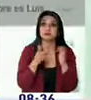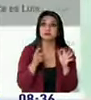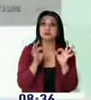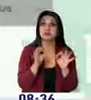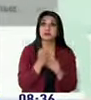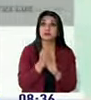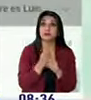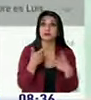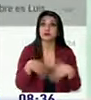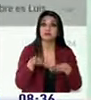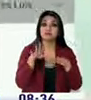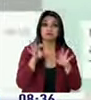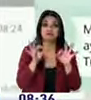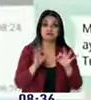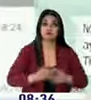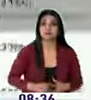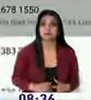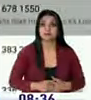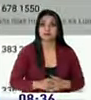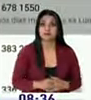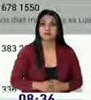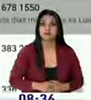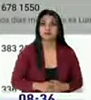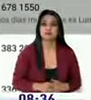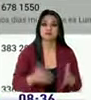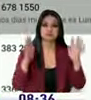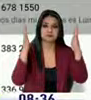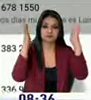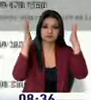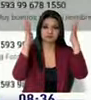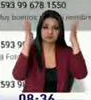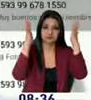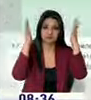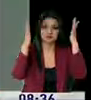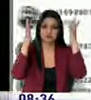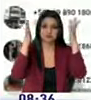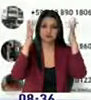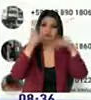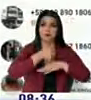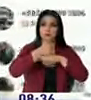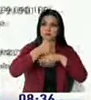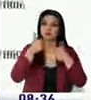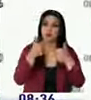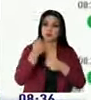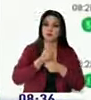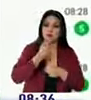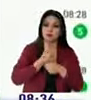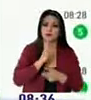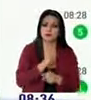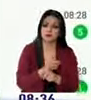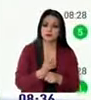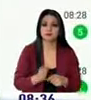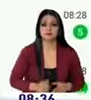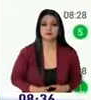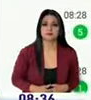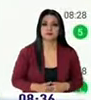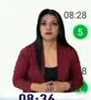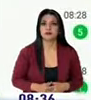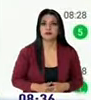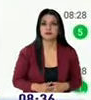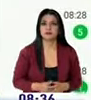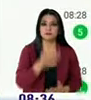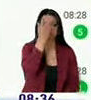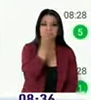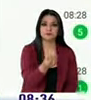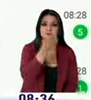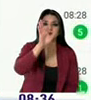y ya han bachado, me dice, ¿eh? Ahí les han dicho trabajo. ¡Aplausos a la autoridad! Yo siempre digo que ahí trabajan de alguna manera. Buenos días,